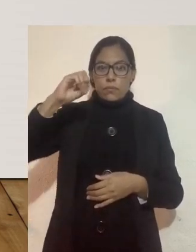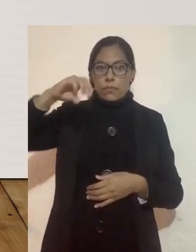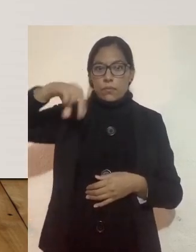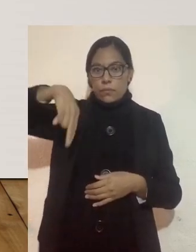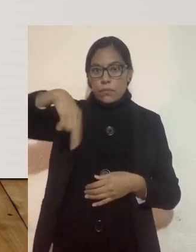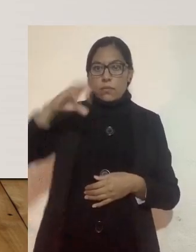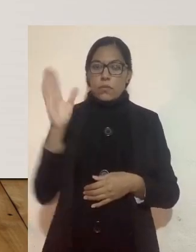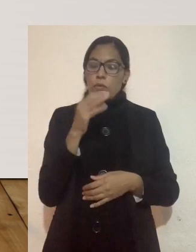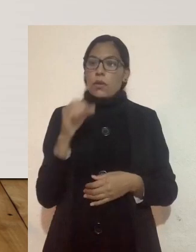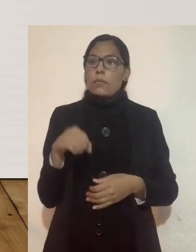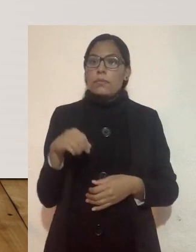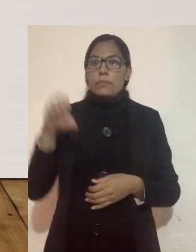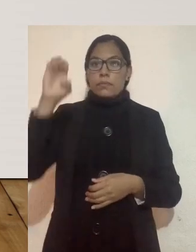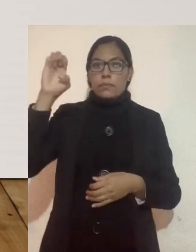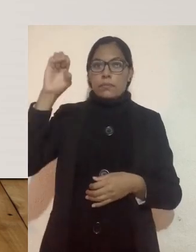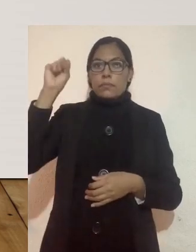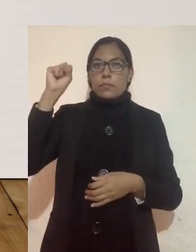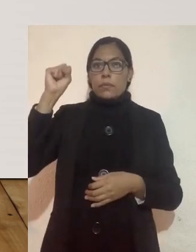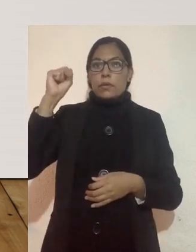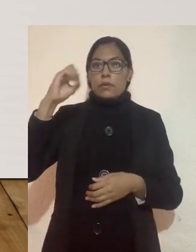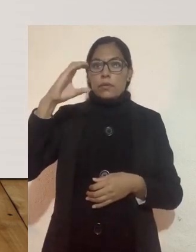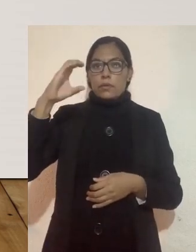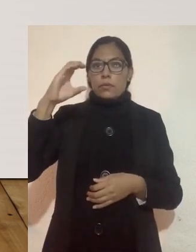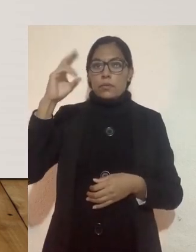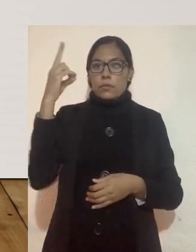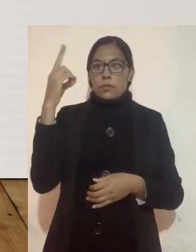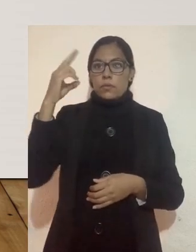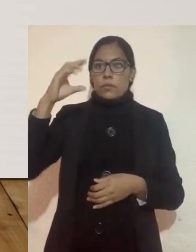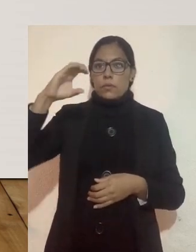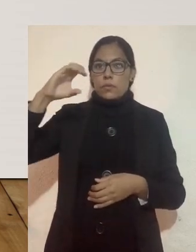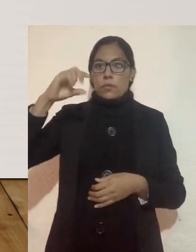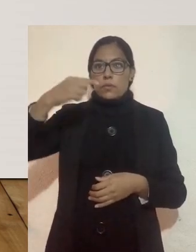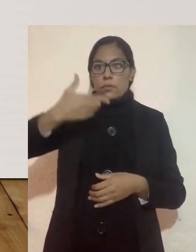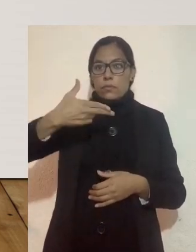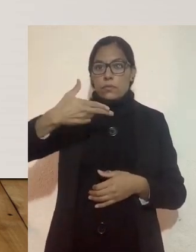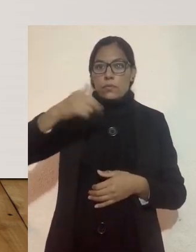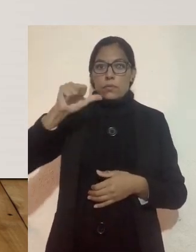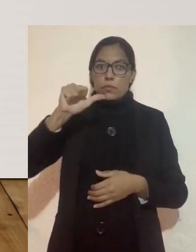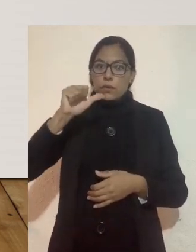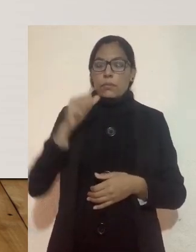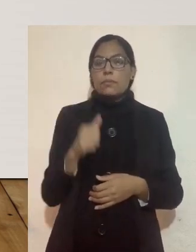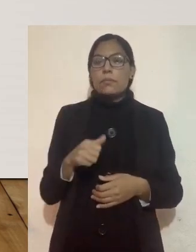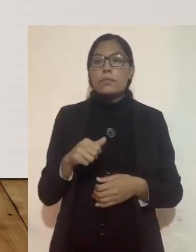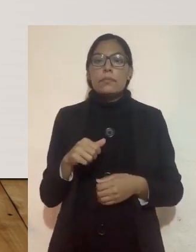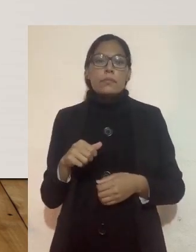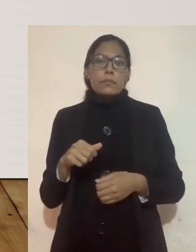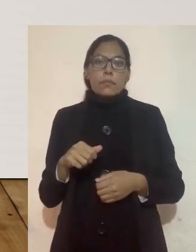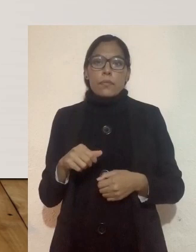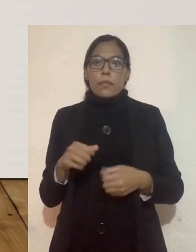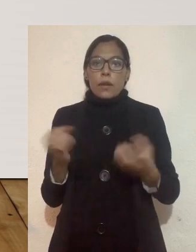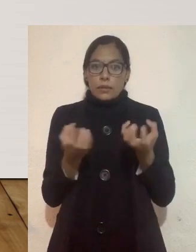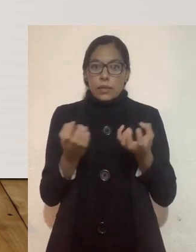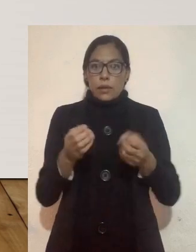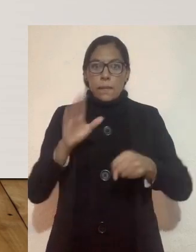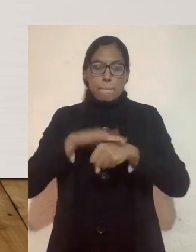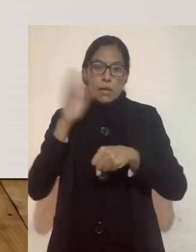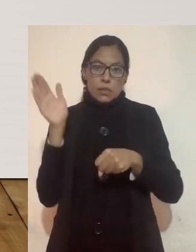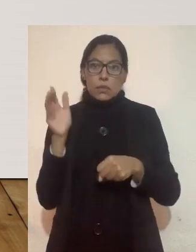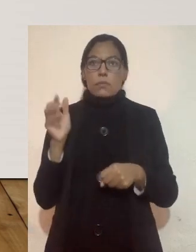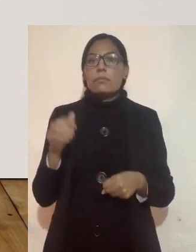haciendo aquello que te hace feliz, usando herramientas como la atención plena y la